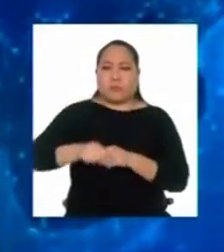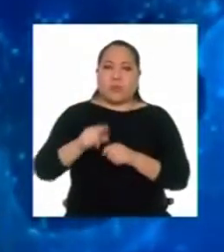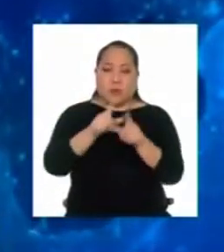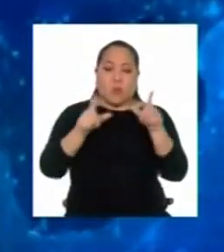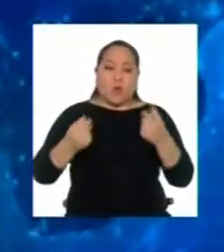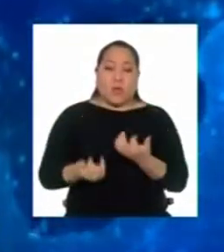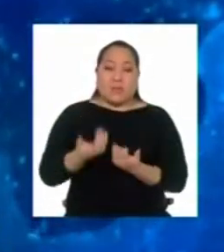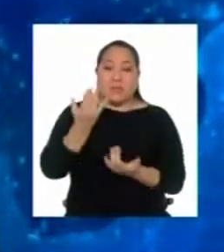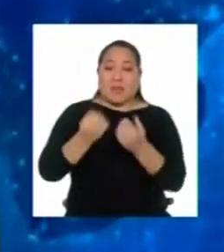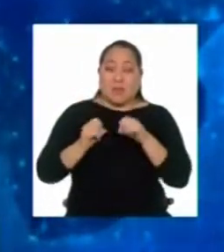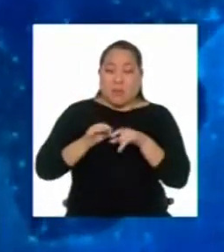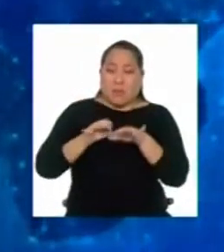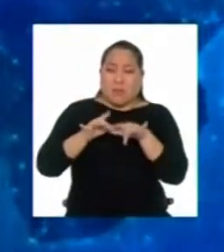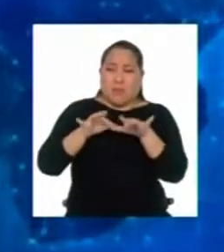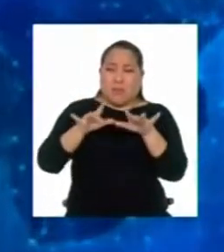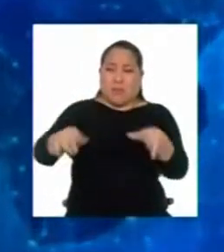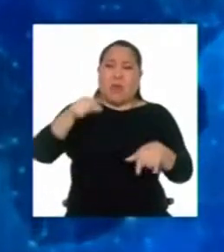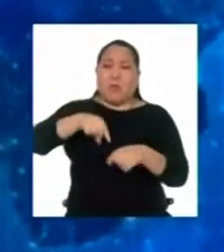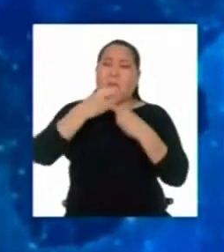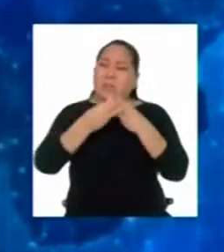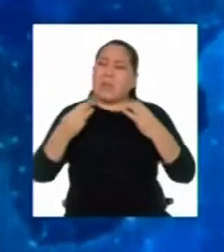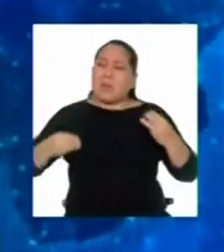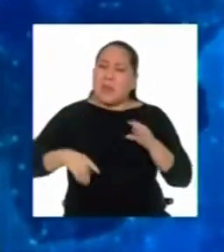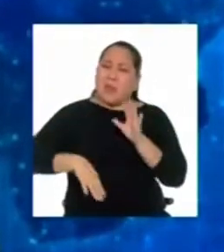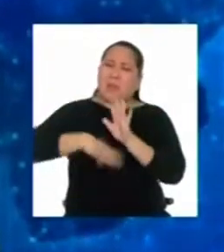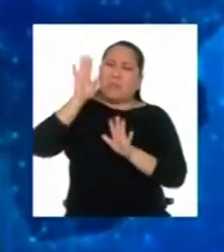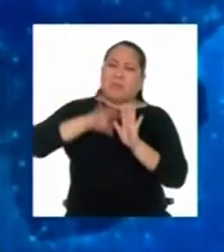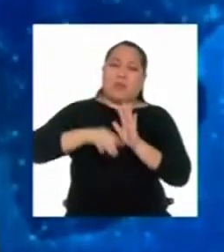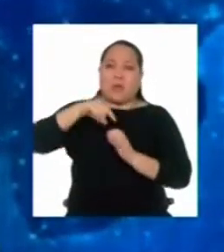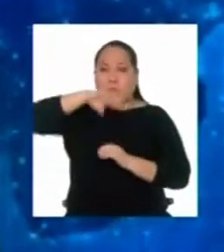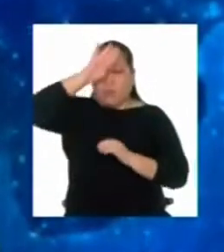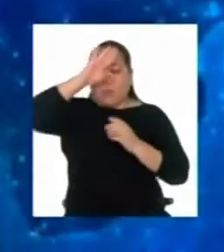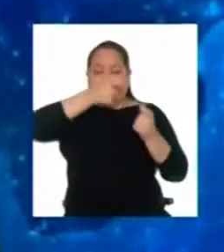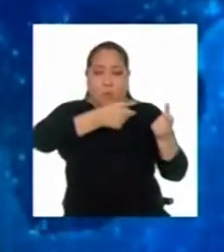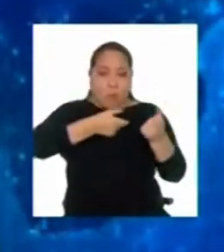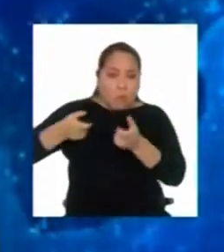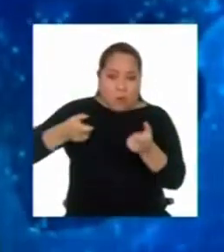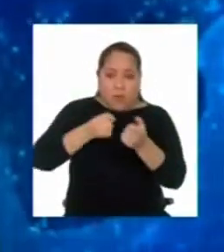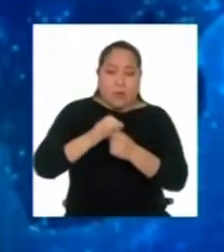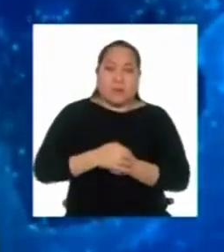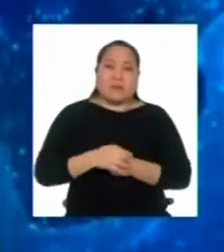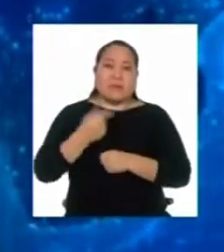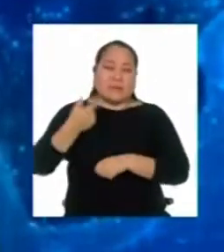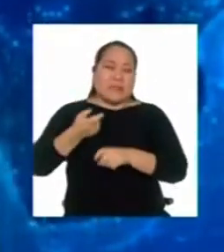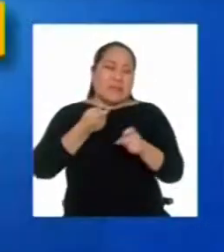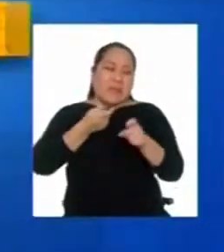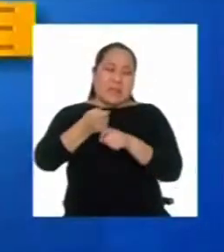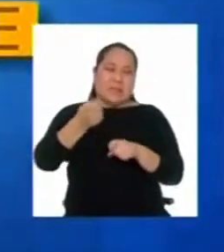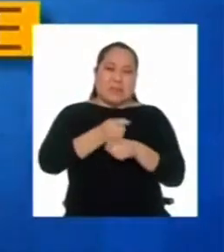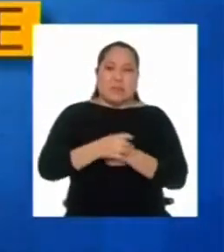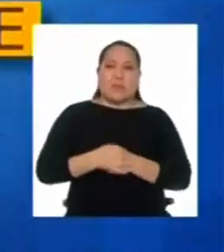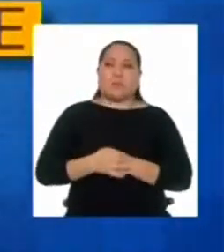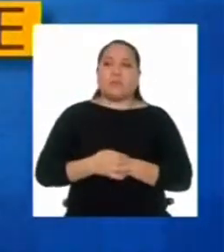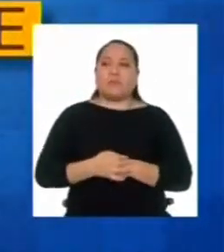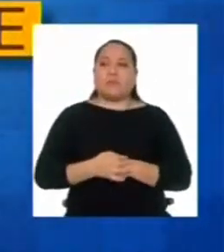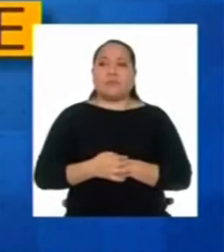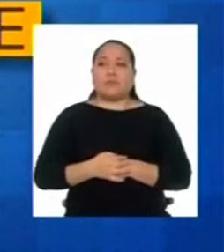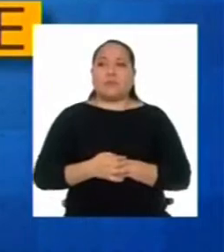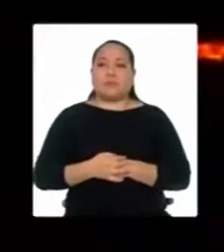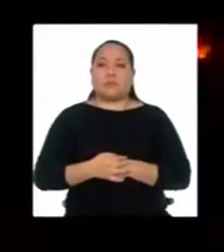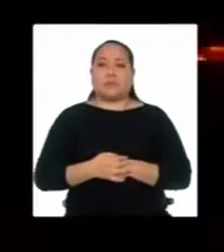inflamable, el incendio se propagó rápidamente por el local. Un bombero resultó herido cuando atendía la emergencia.